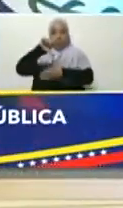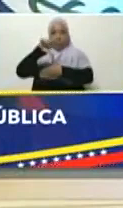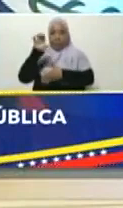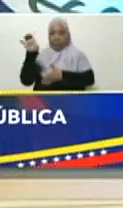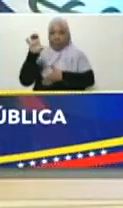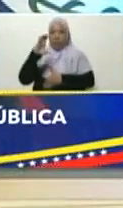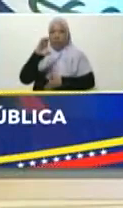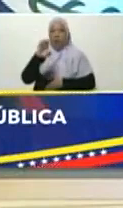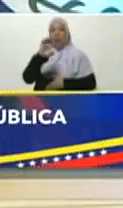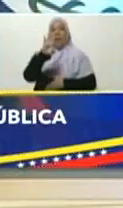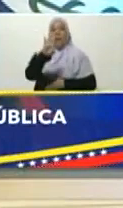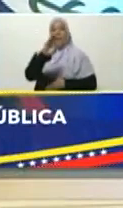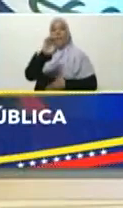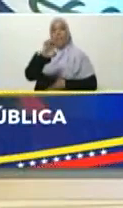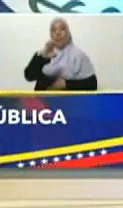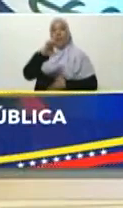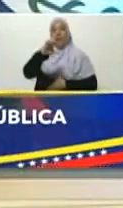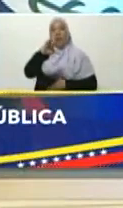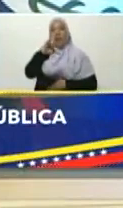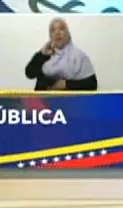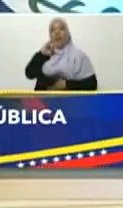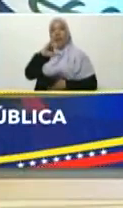excelentísimo señor Mark Anthony